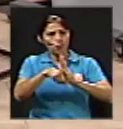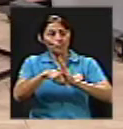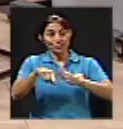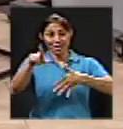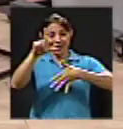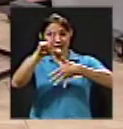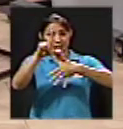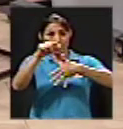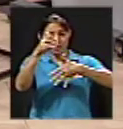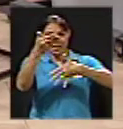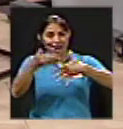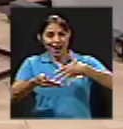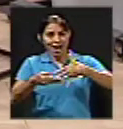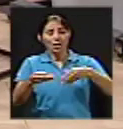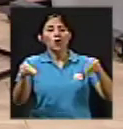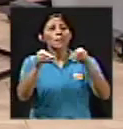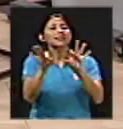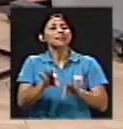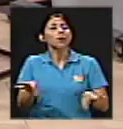cabe duda que